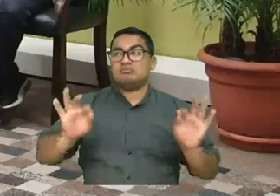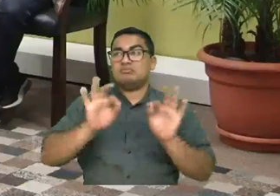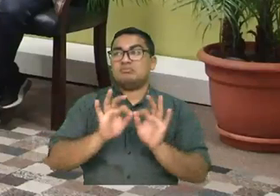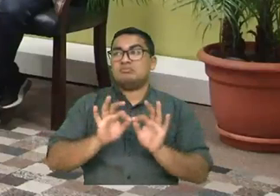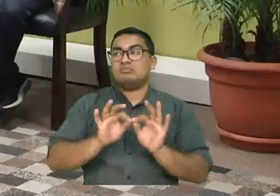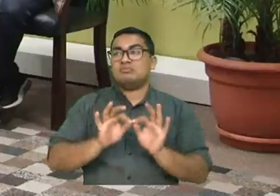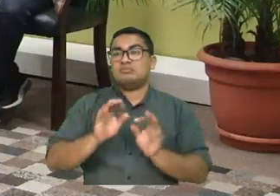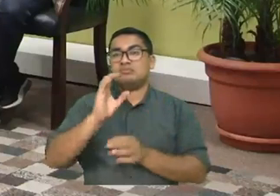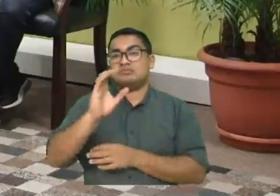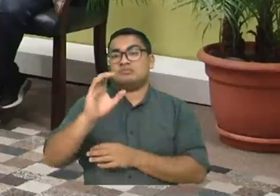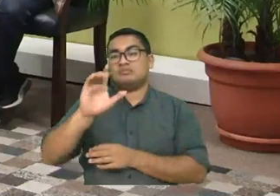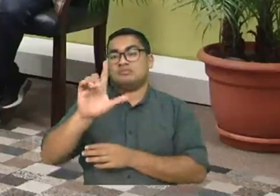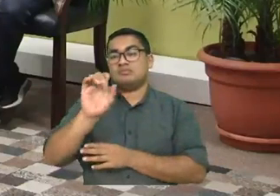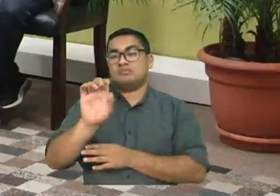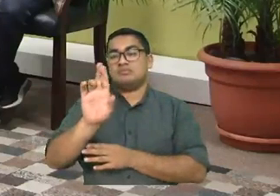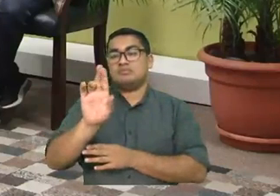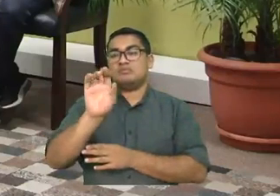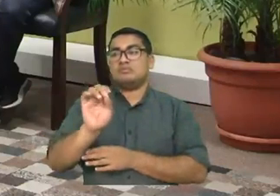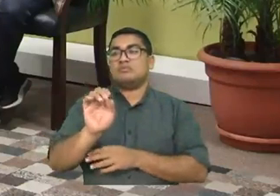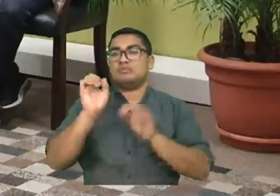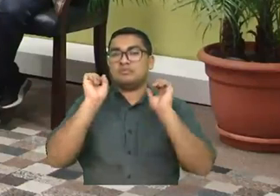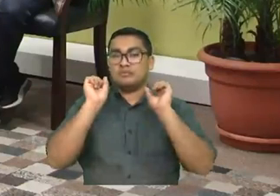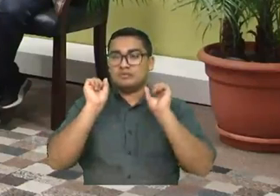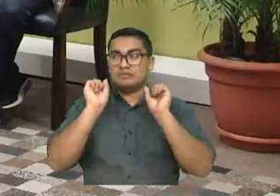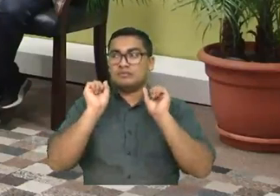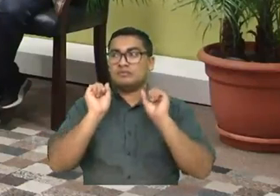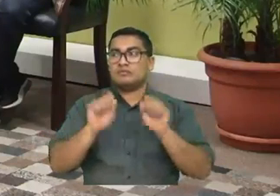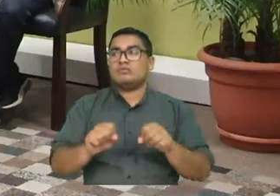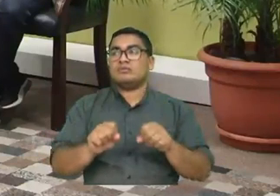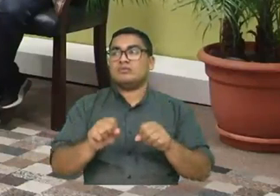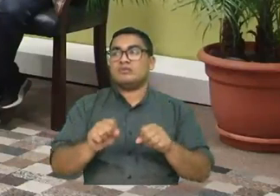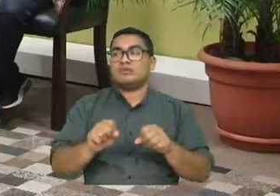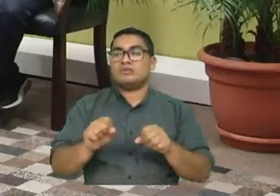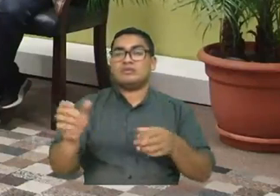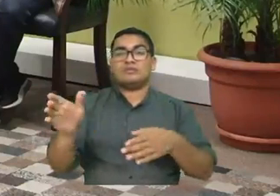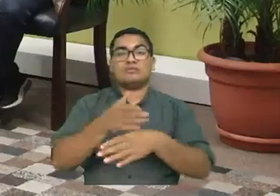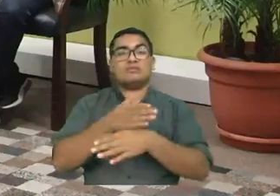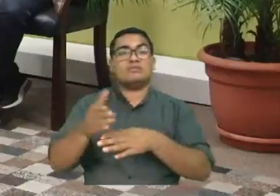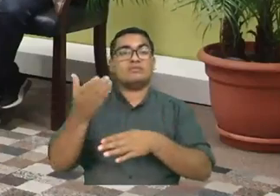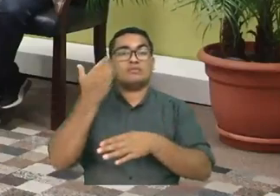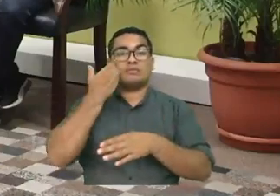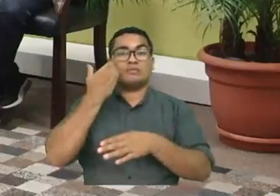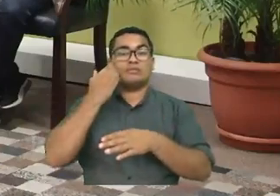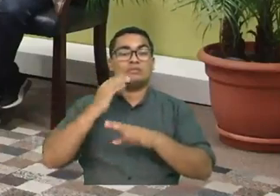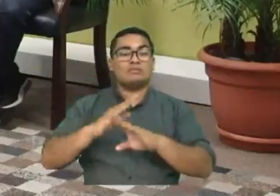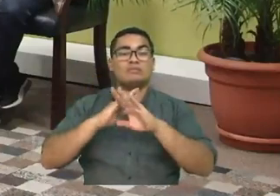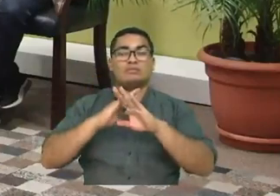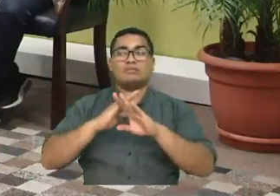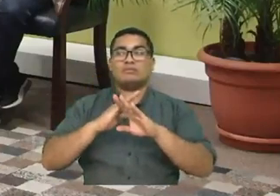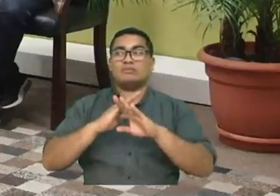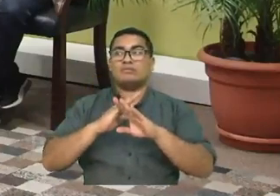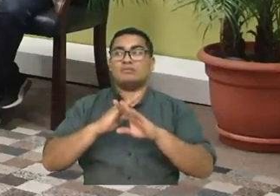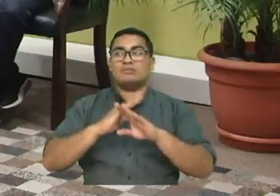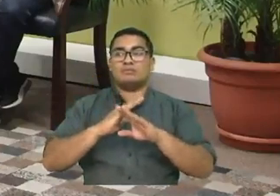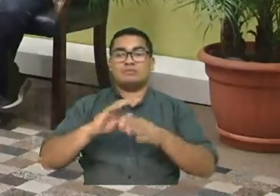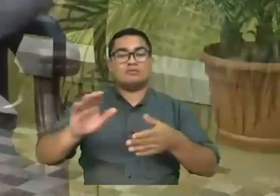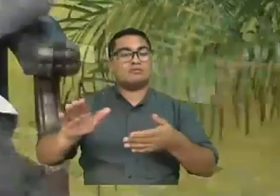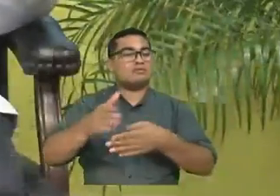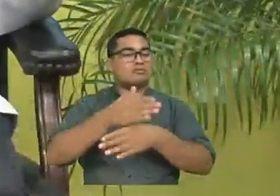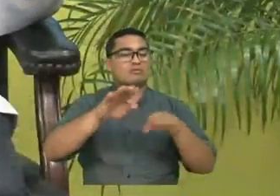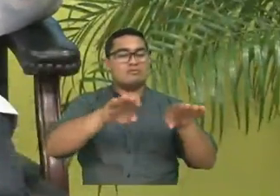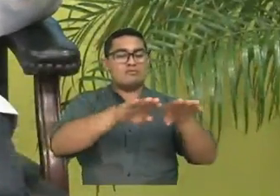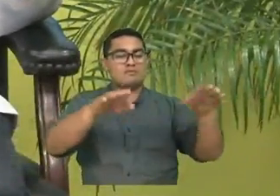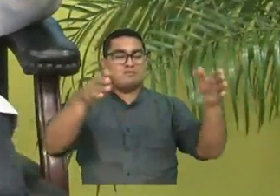un medio que puede neutralizar bacterias, virus, ¿verdad? En la superficie, ¿verdad? Uh-huh.